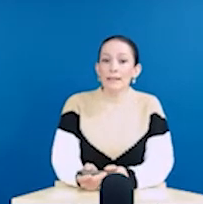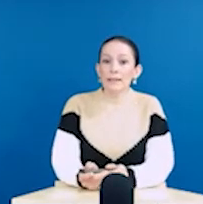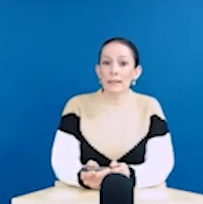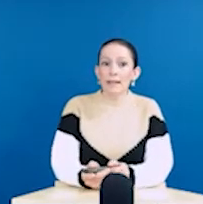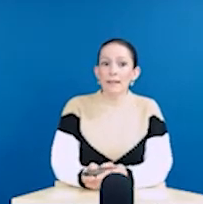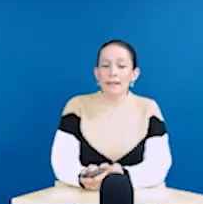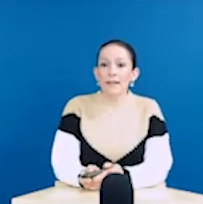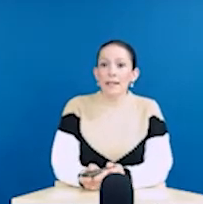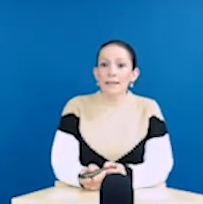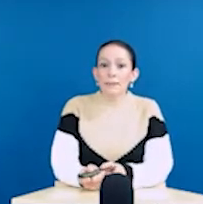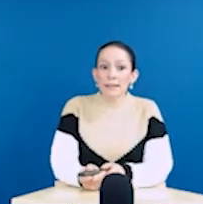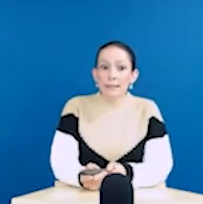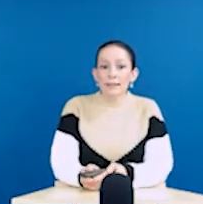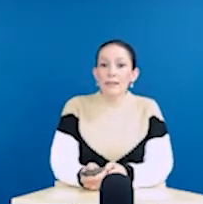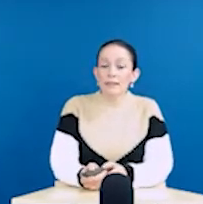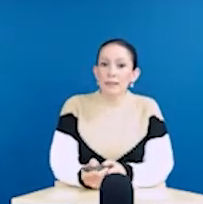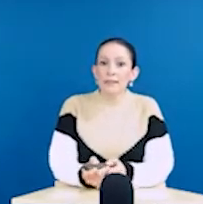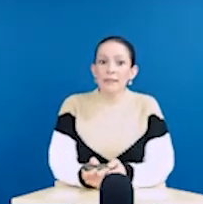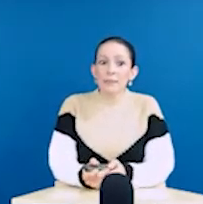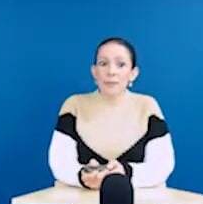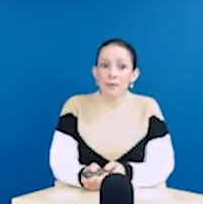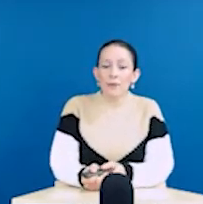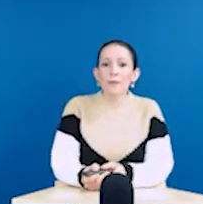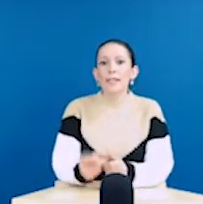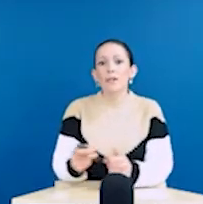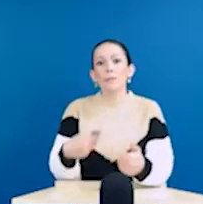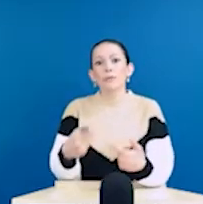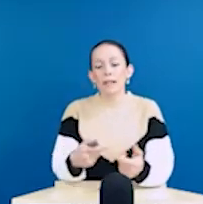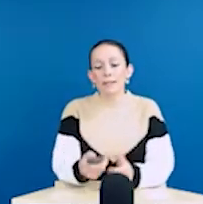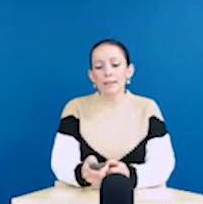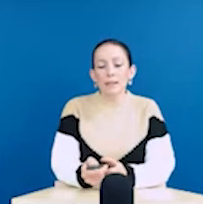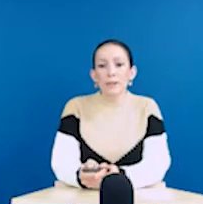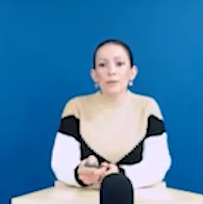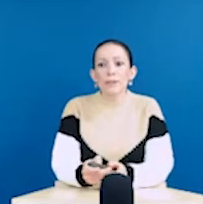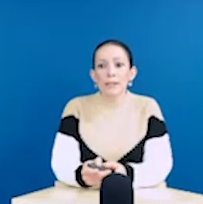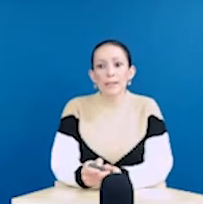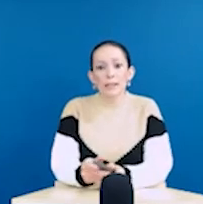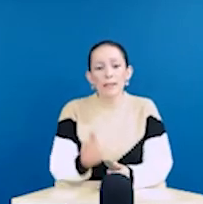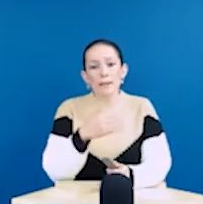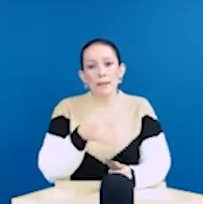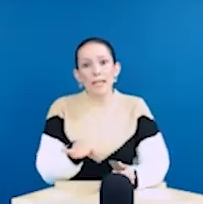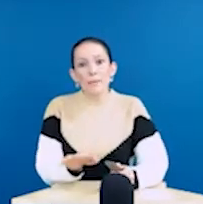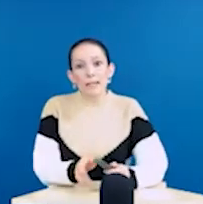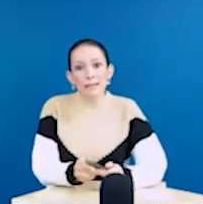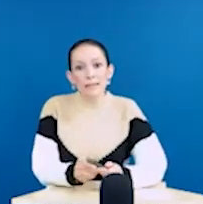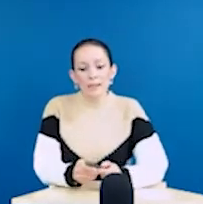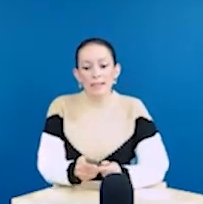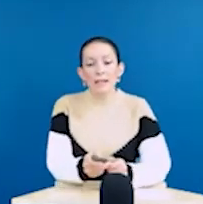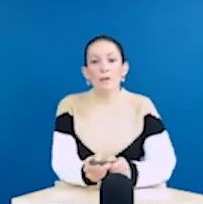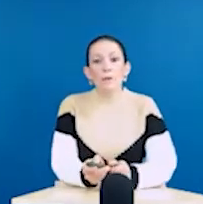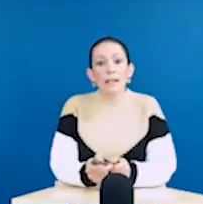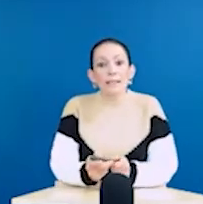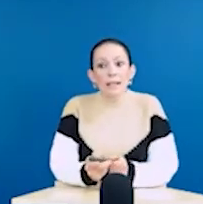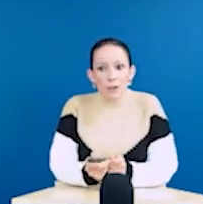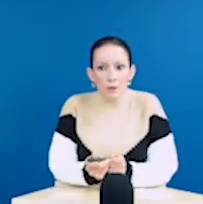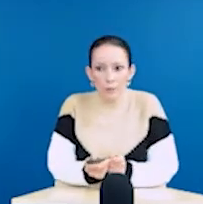va a garantizar de que ese paciente va a recibir ese tratamiento y como tal ese tratamiento tiene que eliminarse de